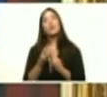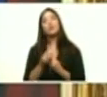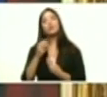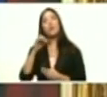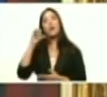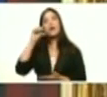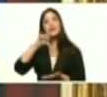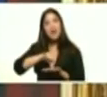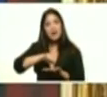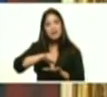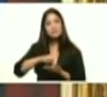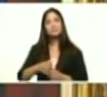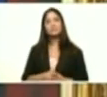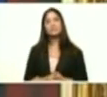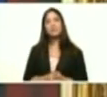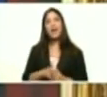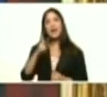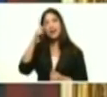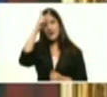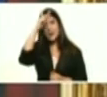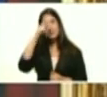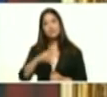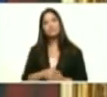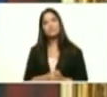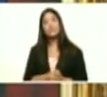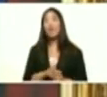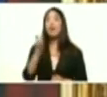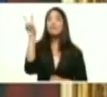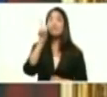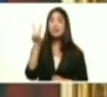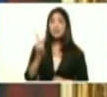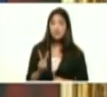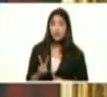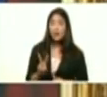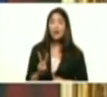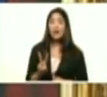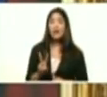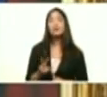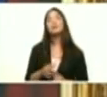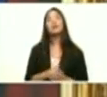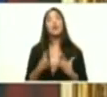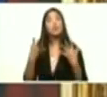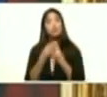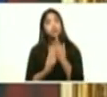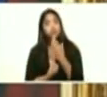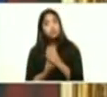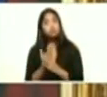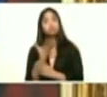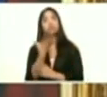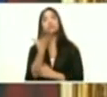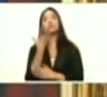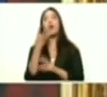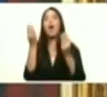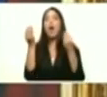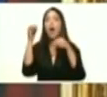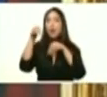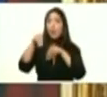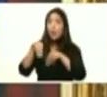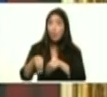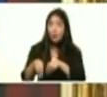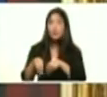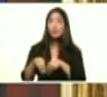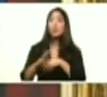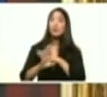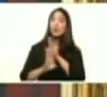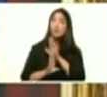Irán, Irak, Venezuela, y Qatar, ha empezado, frutificar, un acuerdo, para la